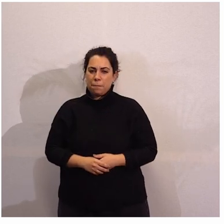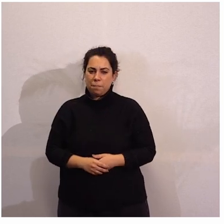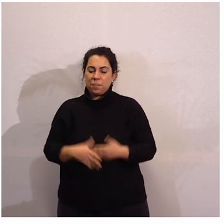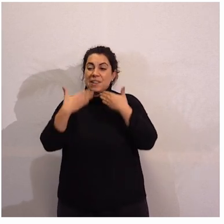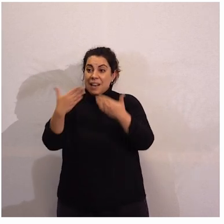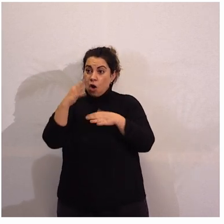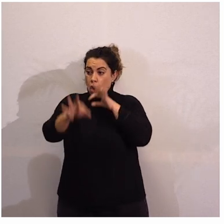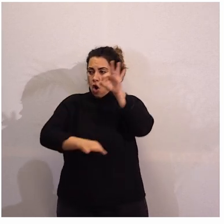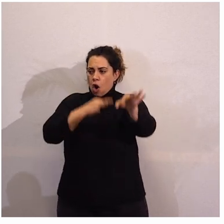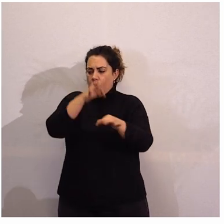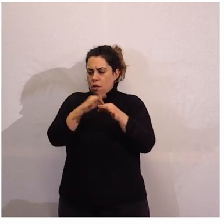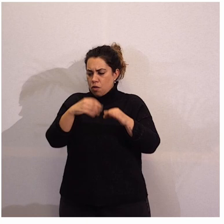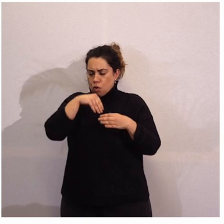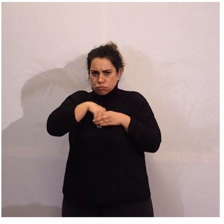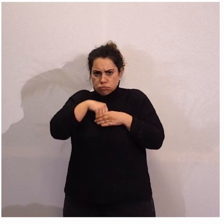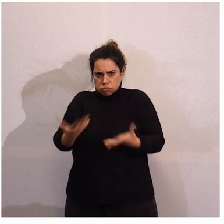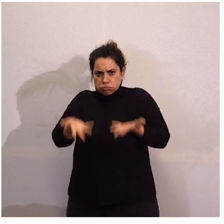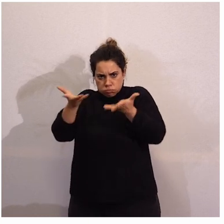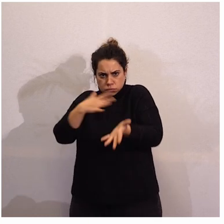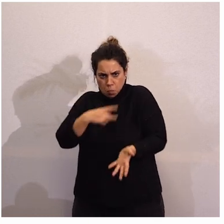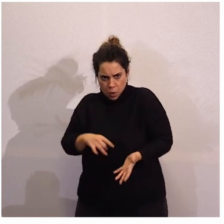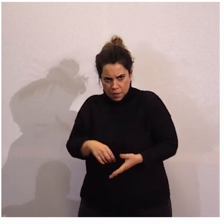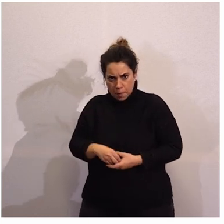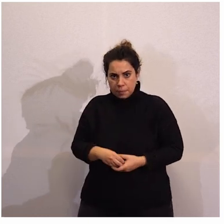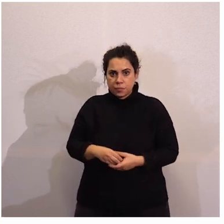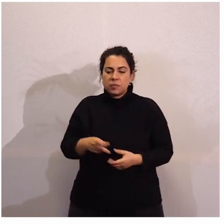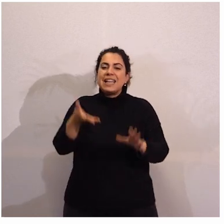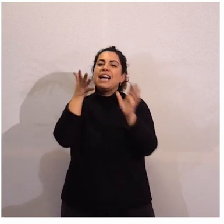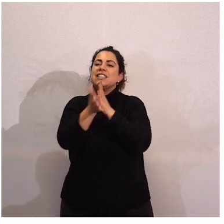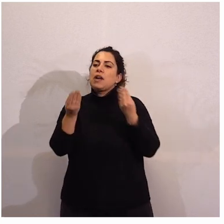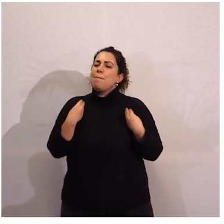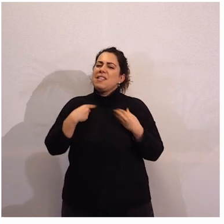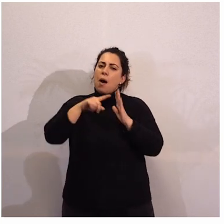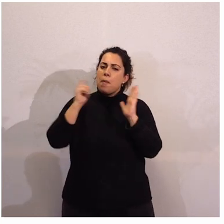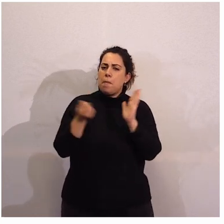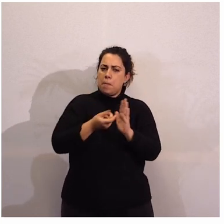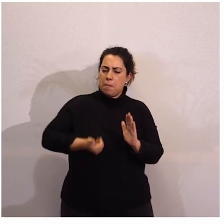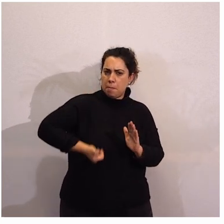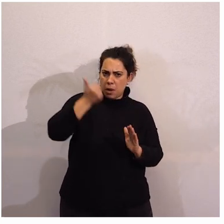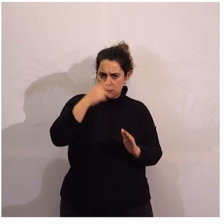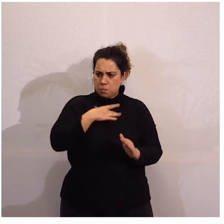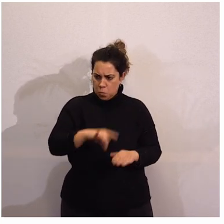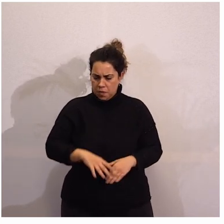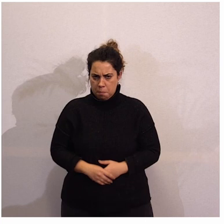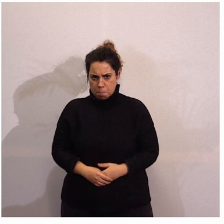de estas organizaciones que nos ayudan y pueden tener una vida mucho más plena.